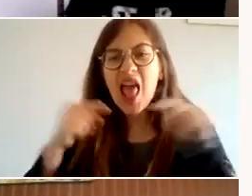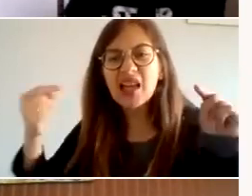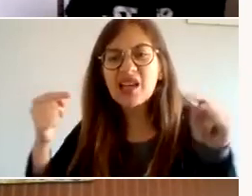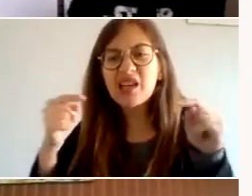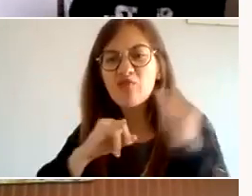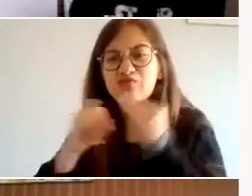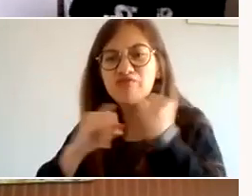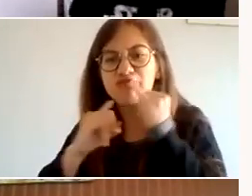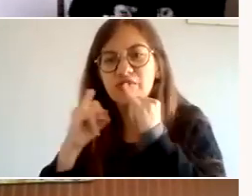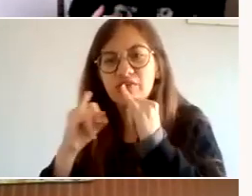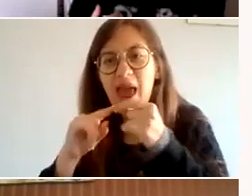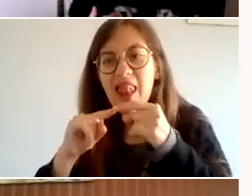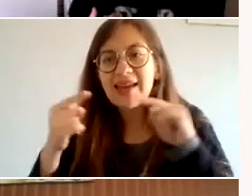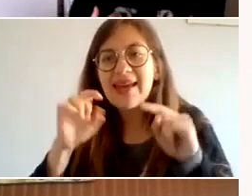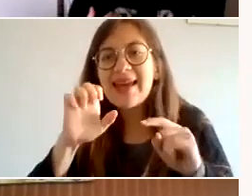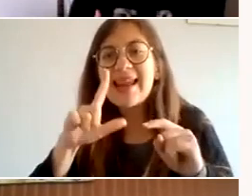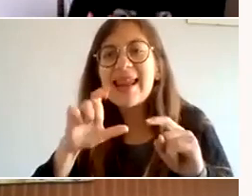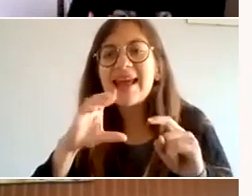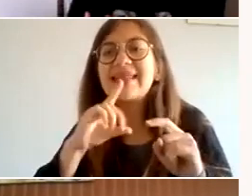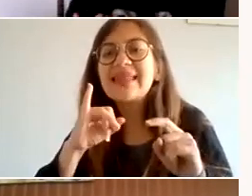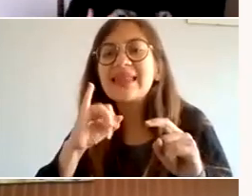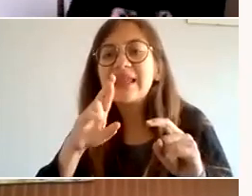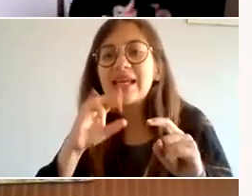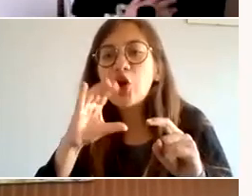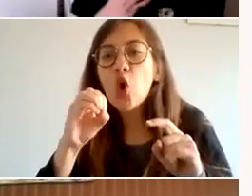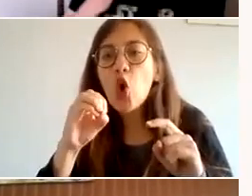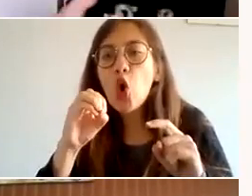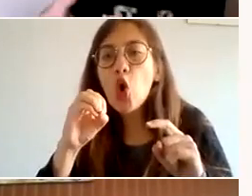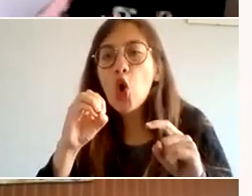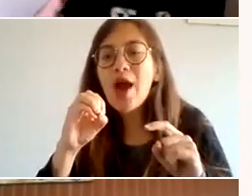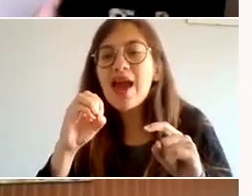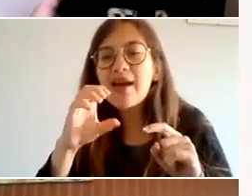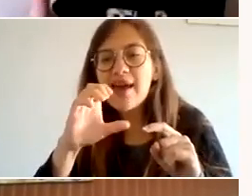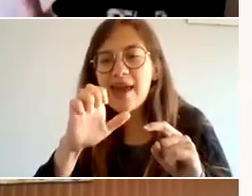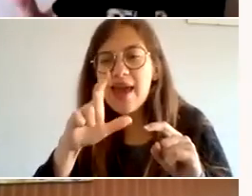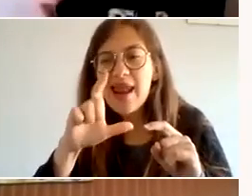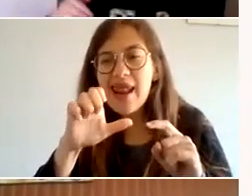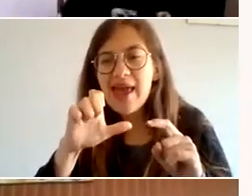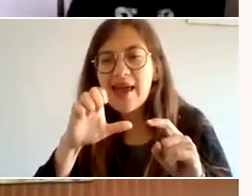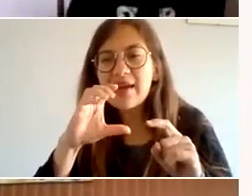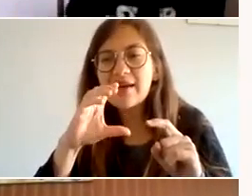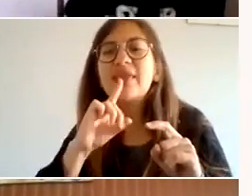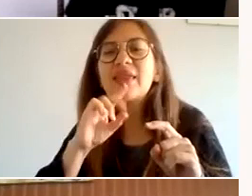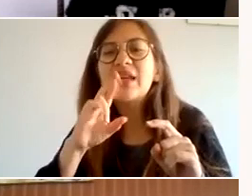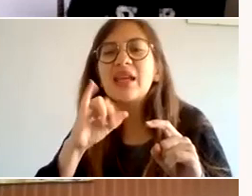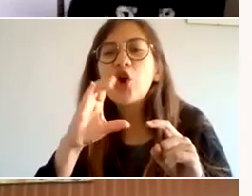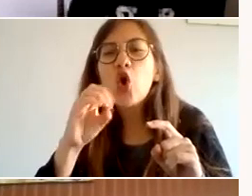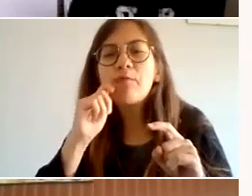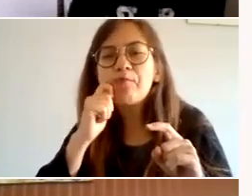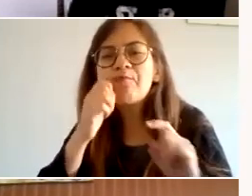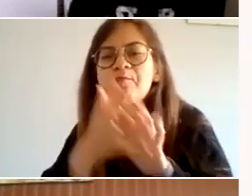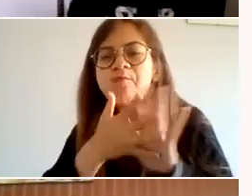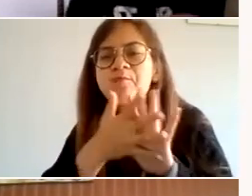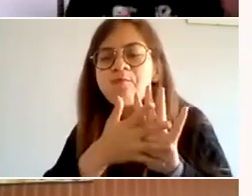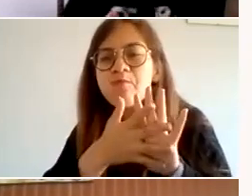viajar. Y por lo tanto esto genera que la velocidad de Internet haya ido evolucionando a lo largo del tiempo. No sé si ustedes